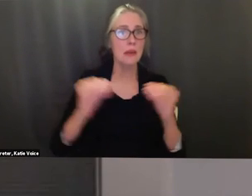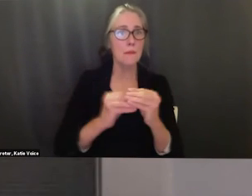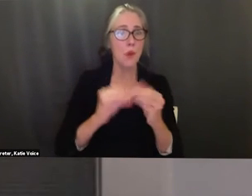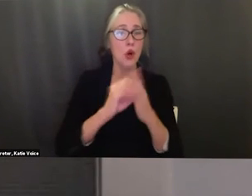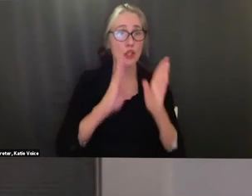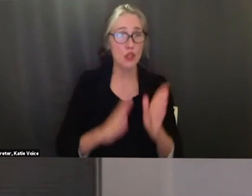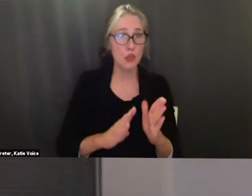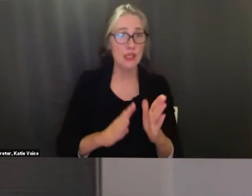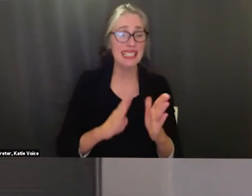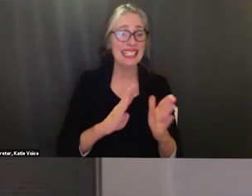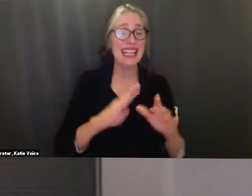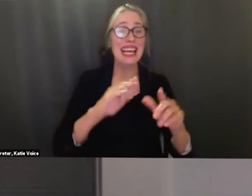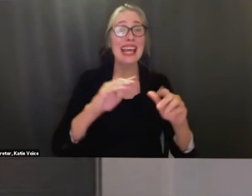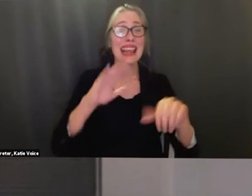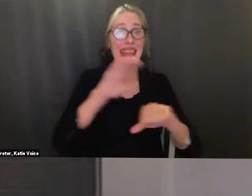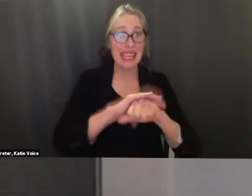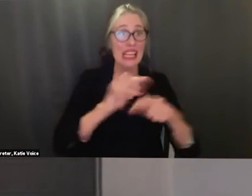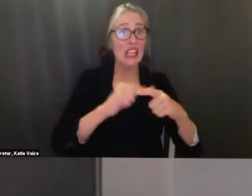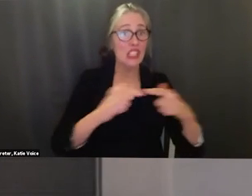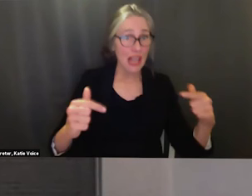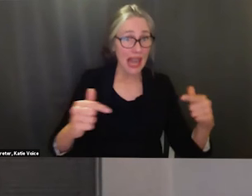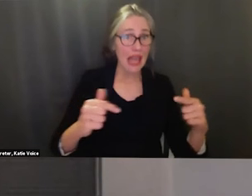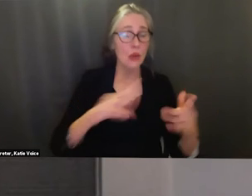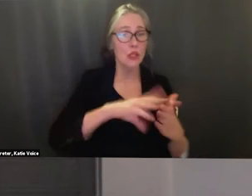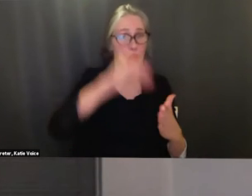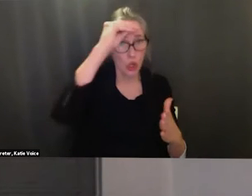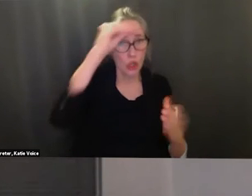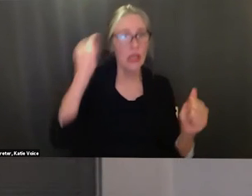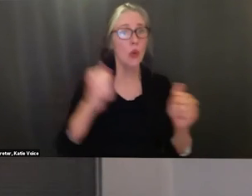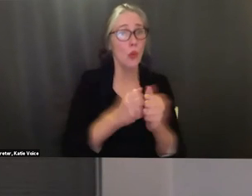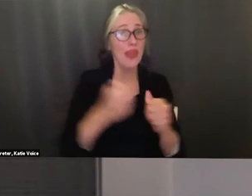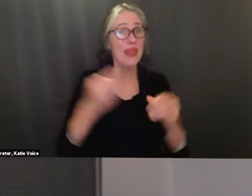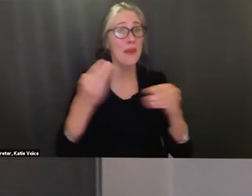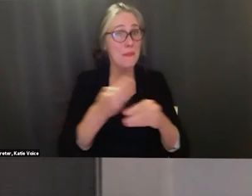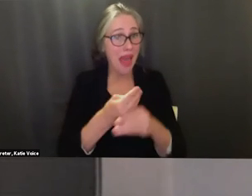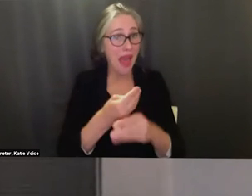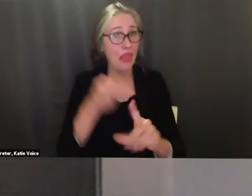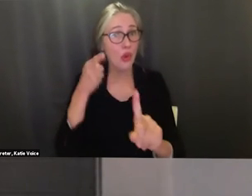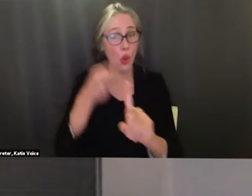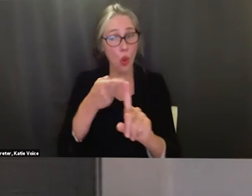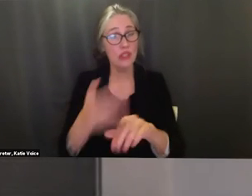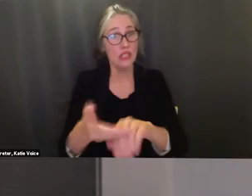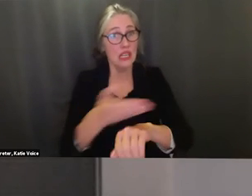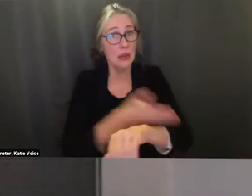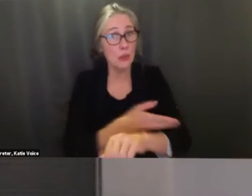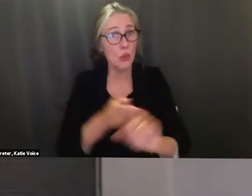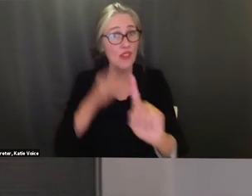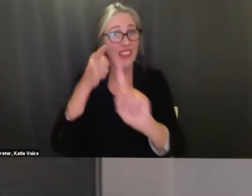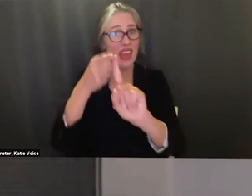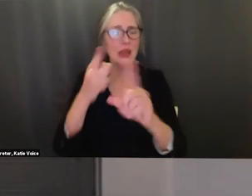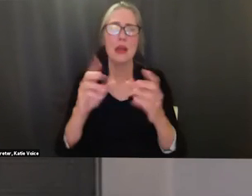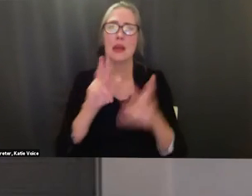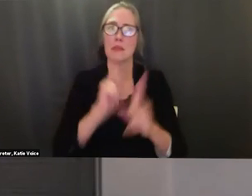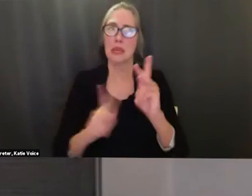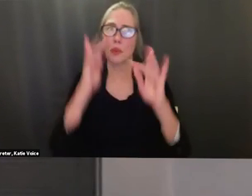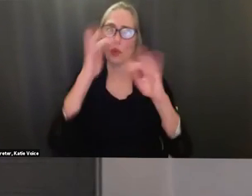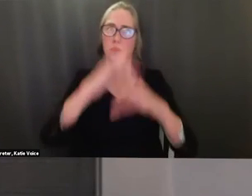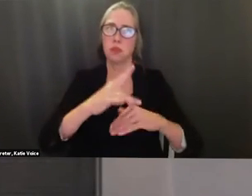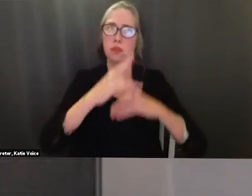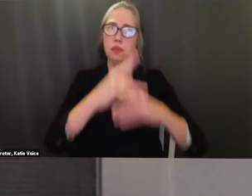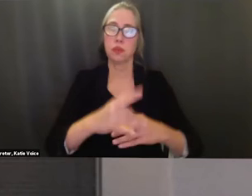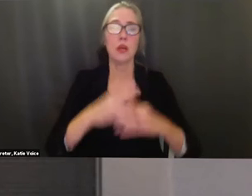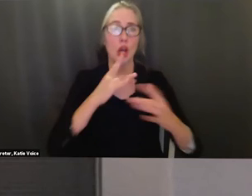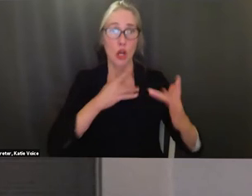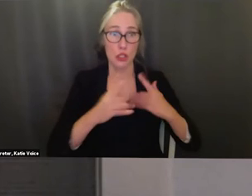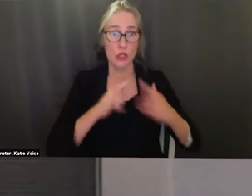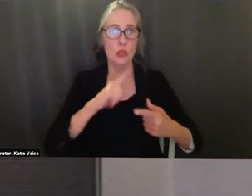el rendimiento en lengua, literatura y matemáticas de los estudiantes. Todo el mundo está preocupado por la lectura, las matemáticas y la brecha